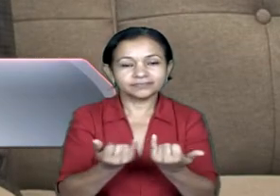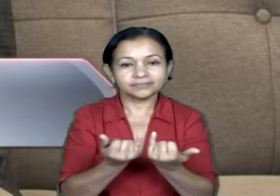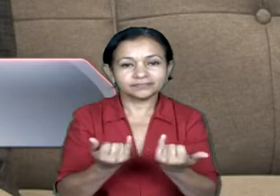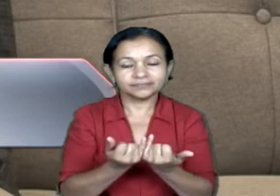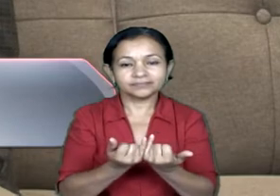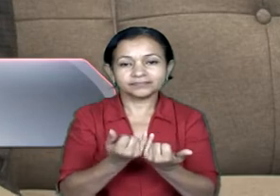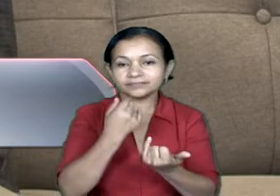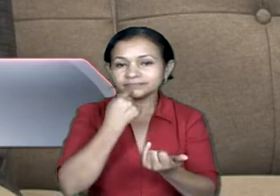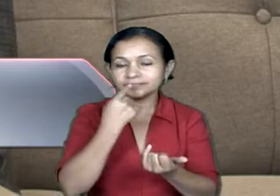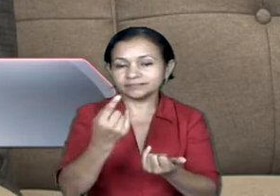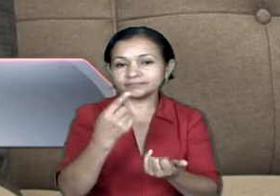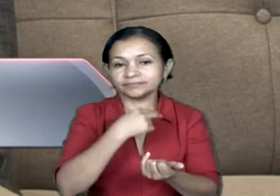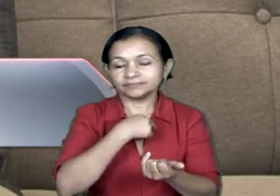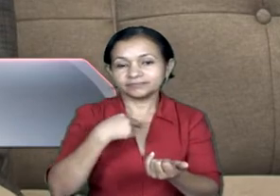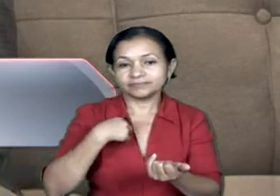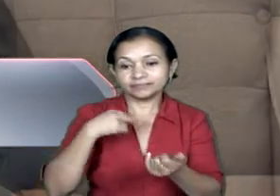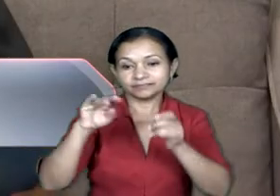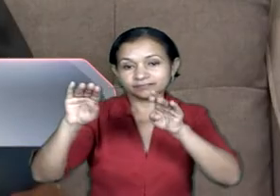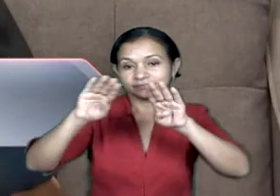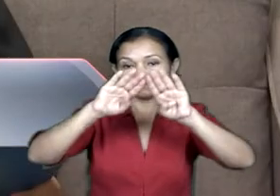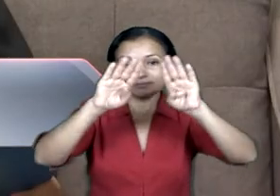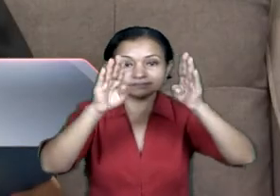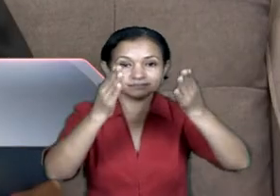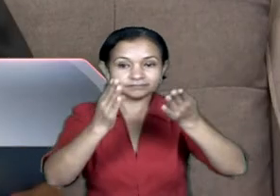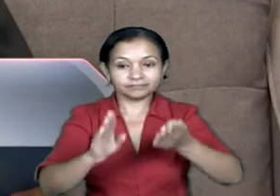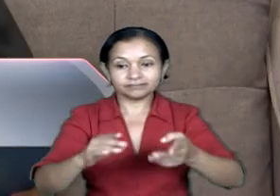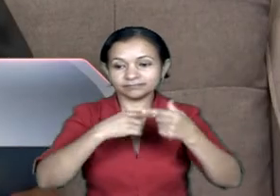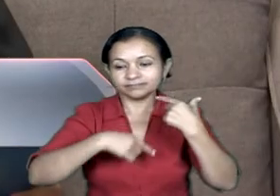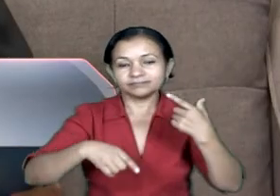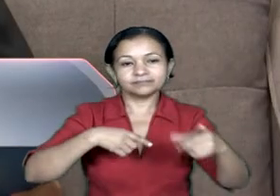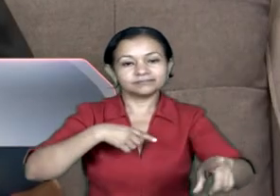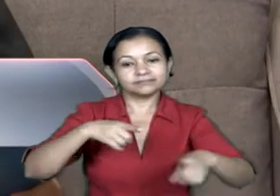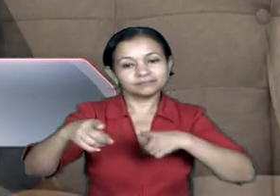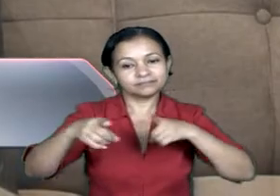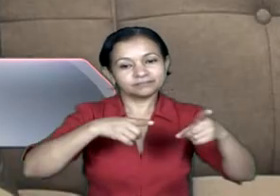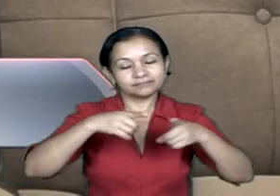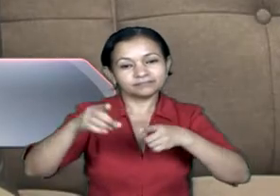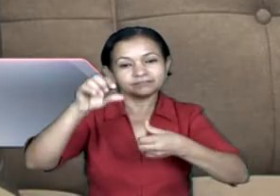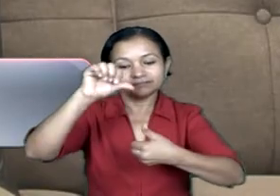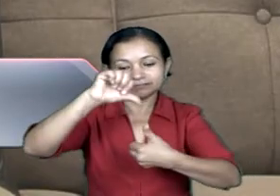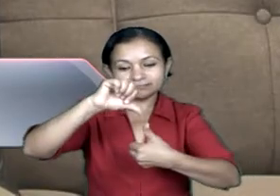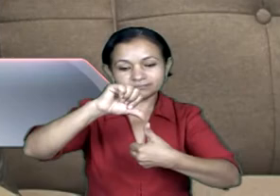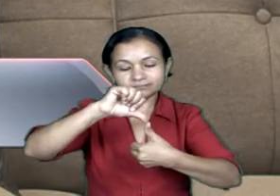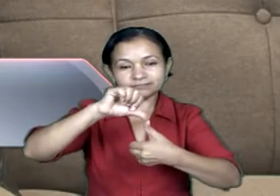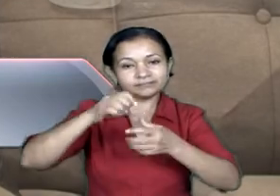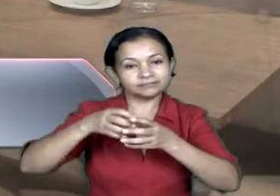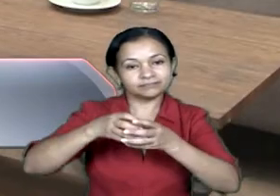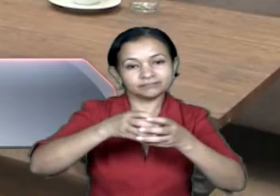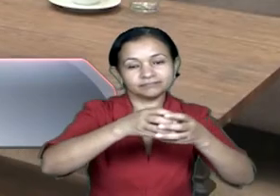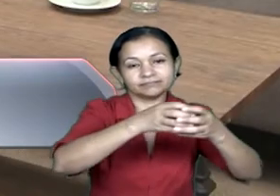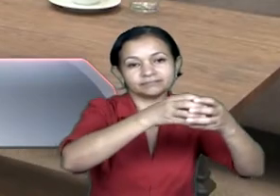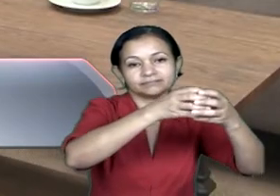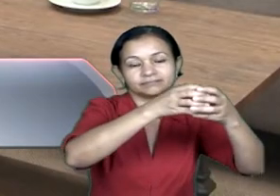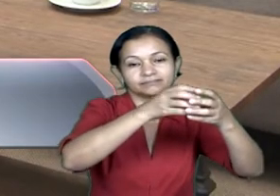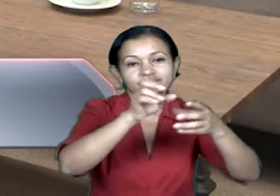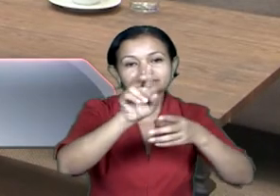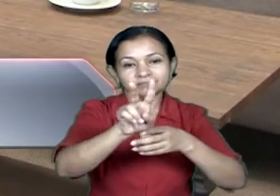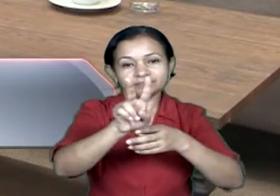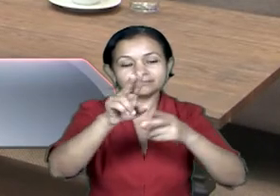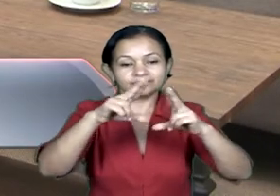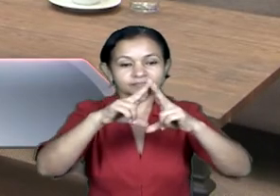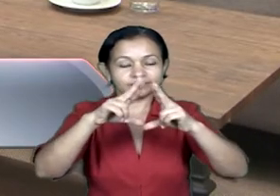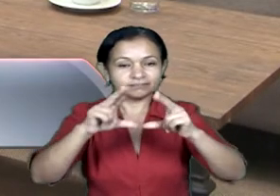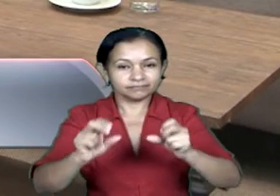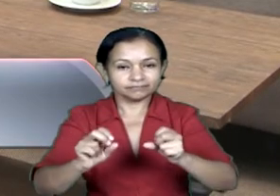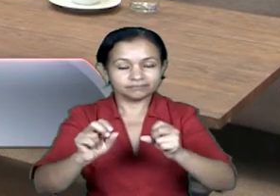es el presidente Vivian Vera, ¿no?, encabezó una delegación centroamericana, no solamente dos de Nicaragua,